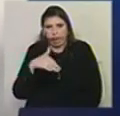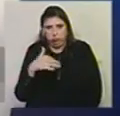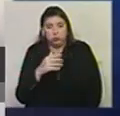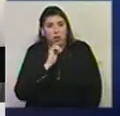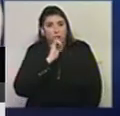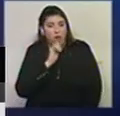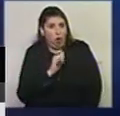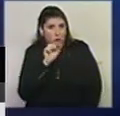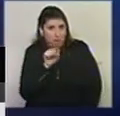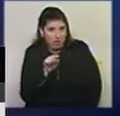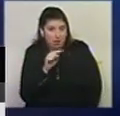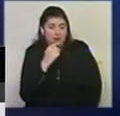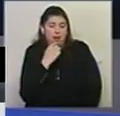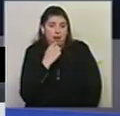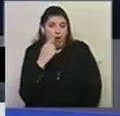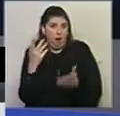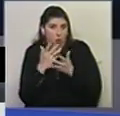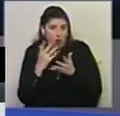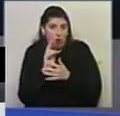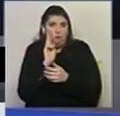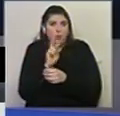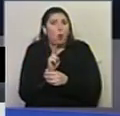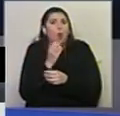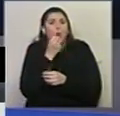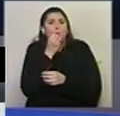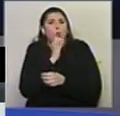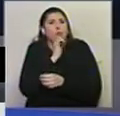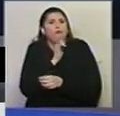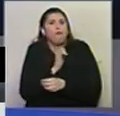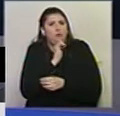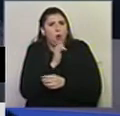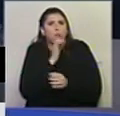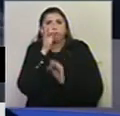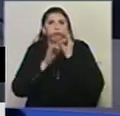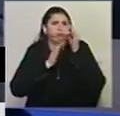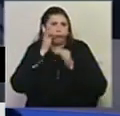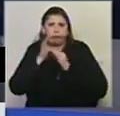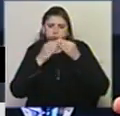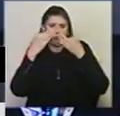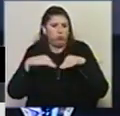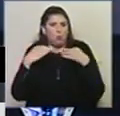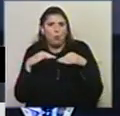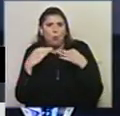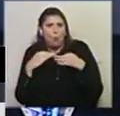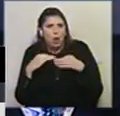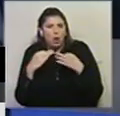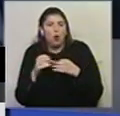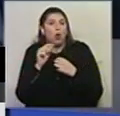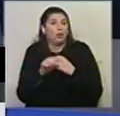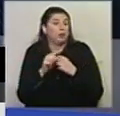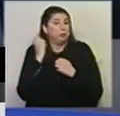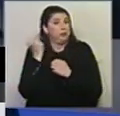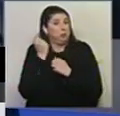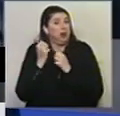te lo dije fuera de cámara, es un informe muy bueno, muy abarcativo, coloca los principales desafíos que tiene el tema,